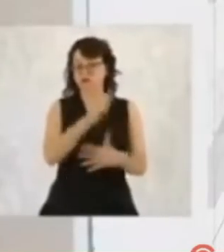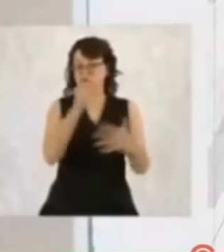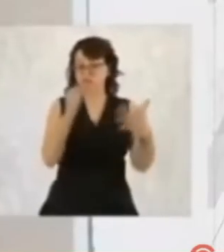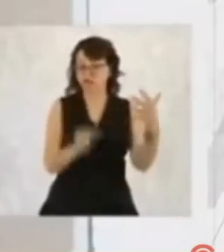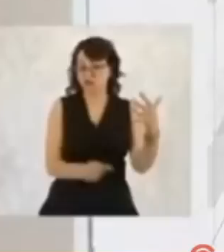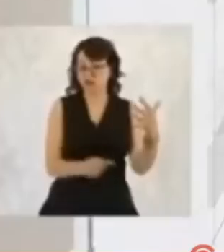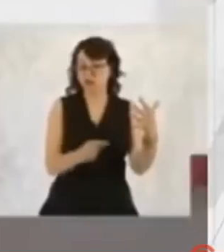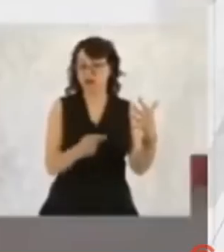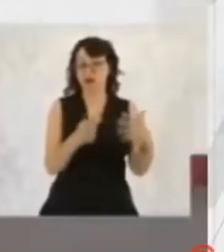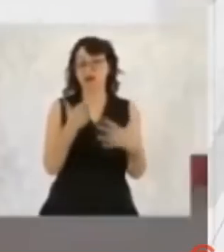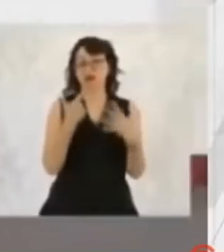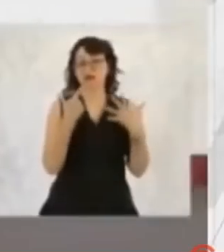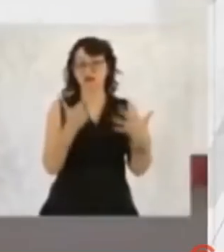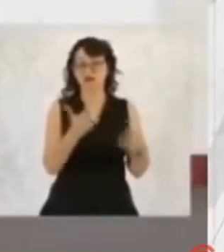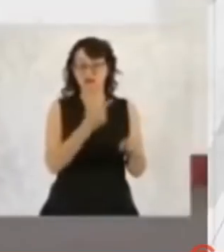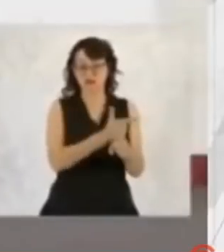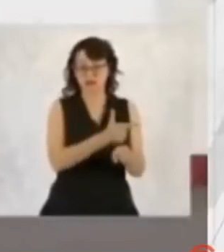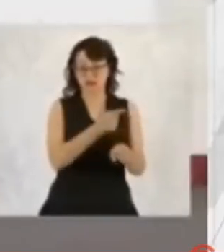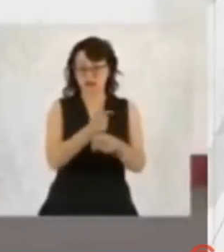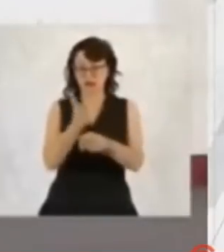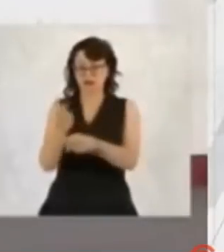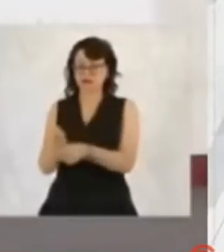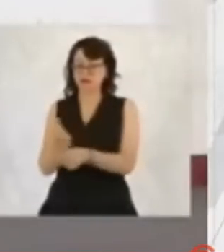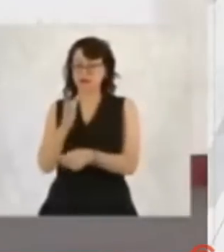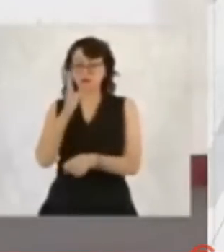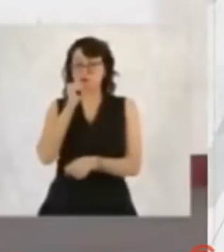dejaba sin efecto 7 auditorías